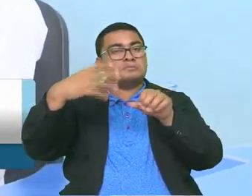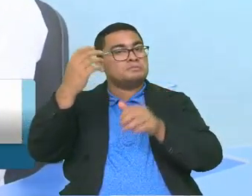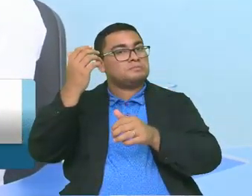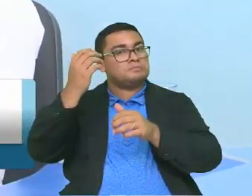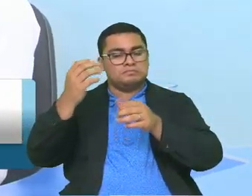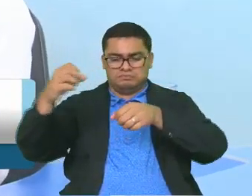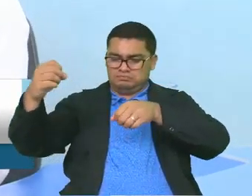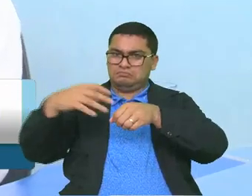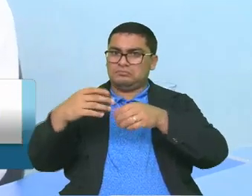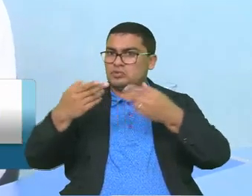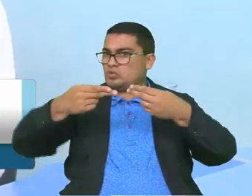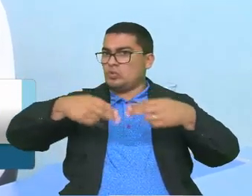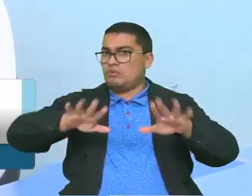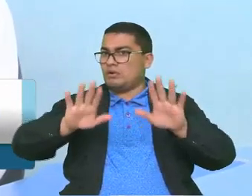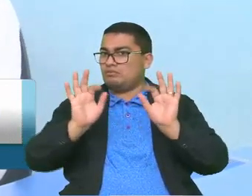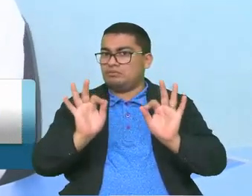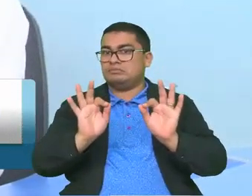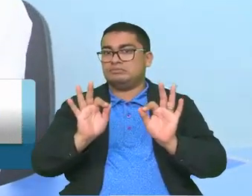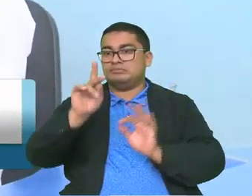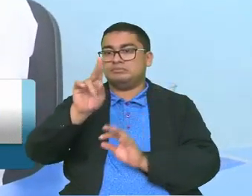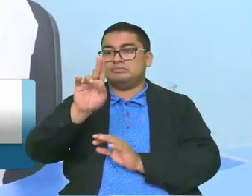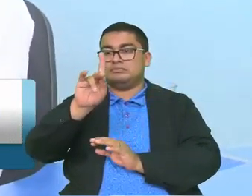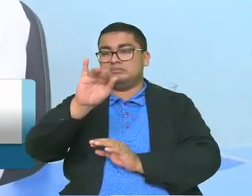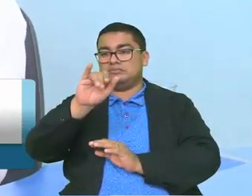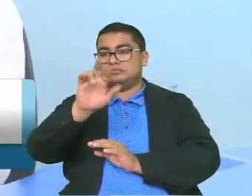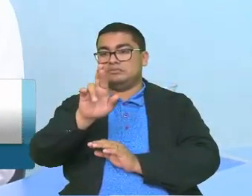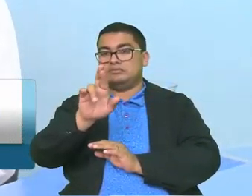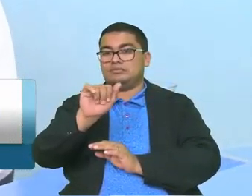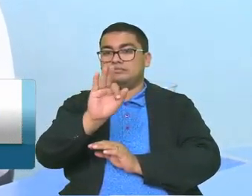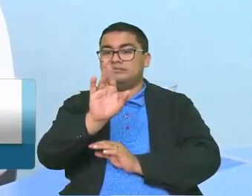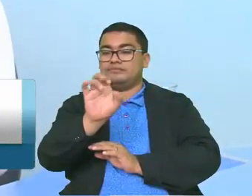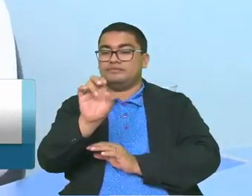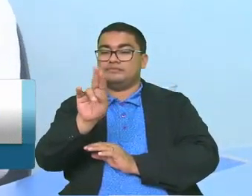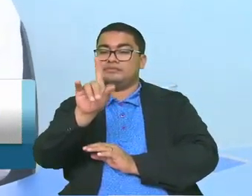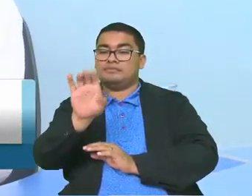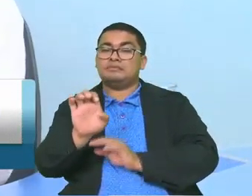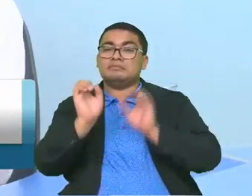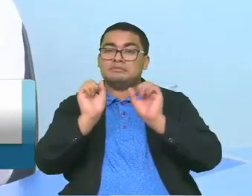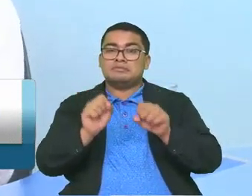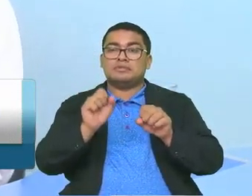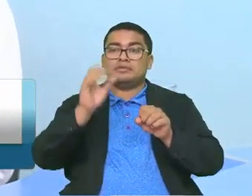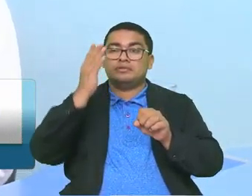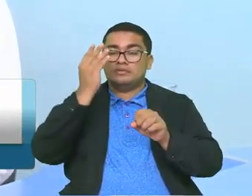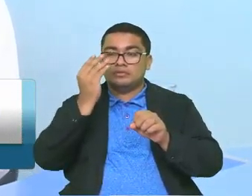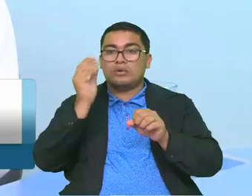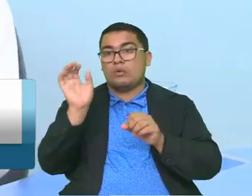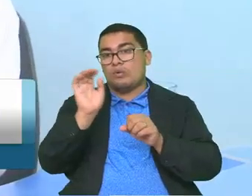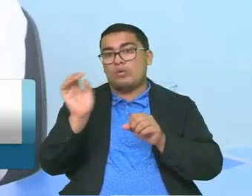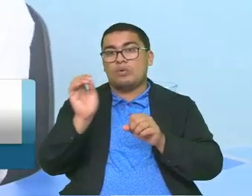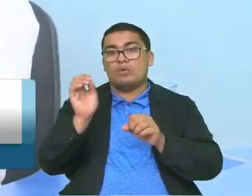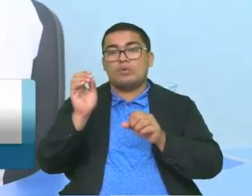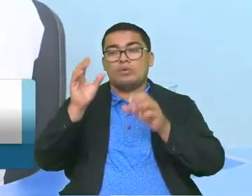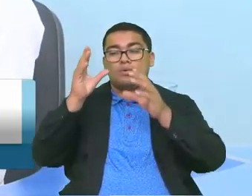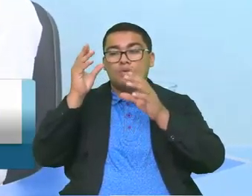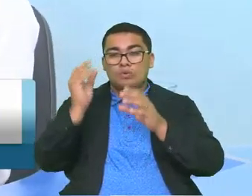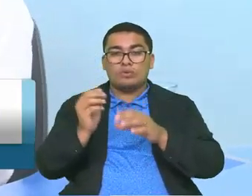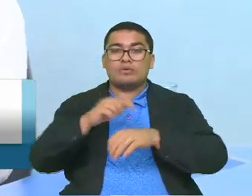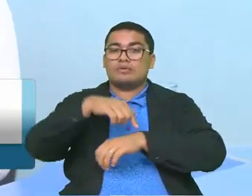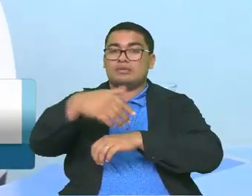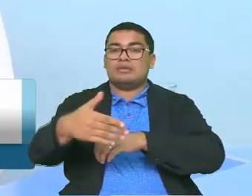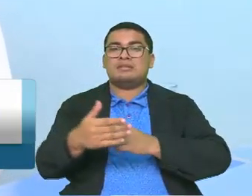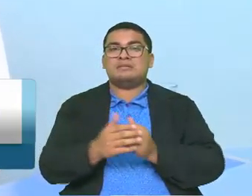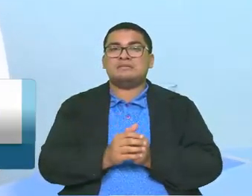Eso nosotros lo conocemos con el término de miosis. Hay una miosis. Pero generalmente en estos pacientes que tienen un problema inflamatorio a nivel